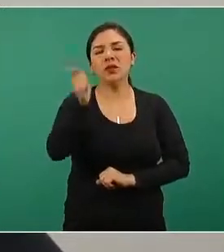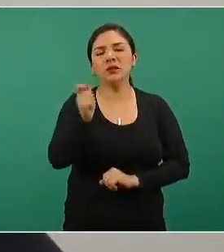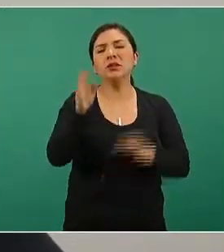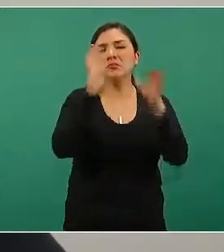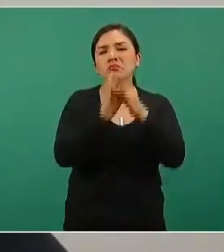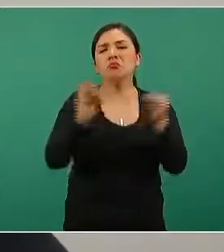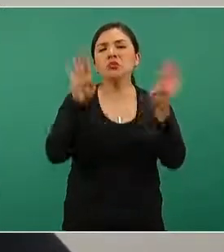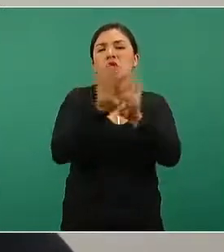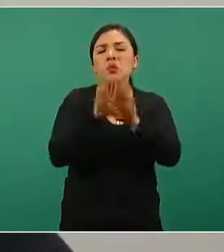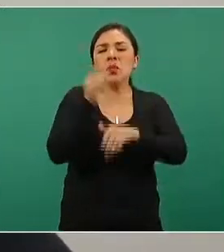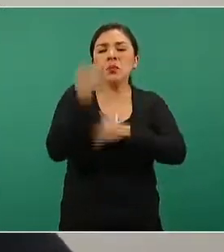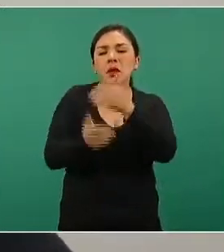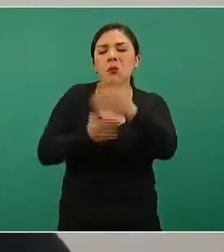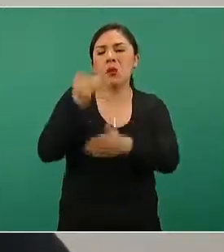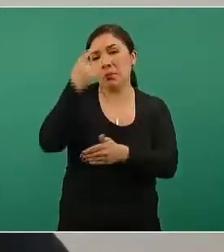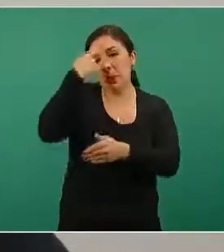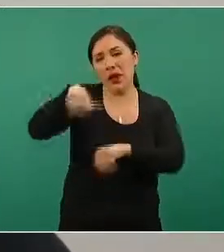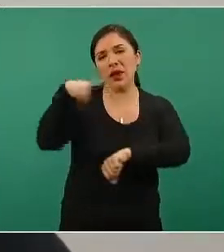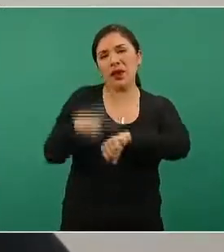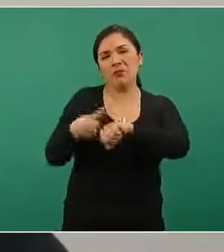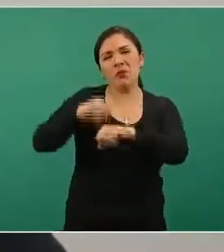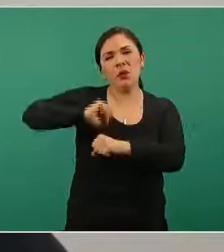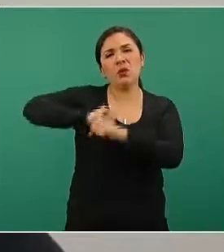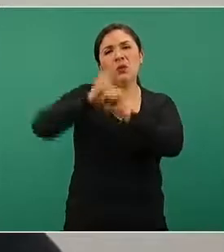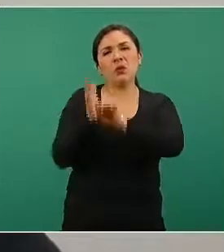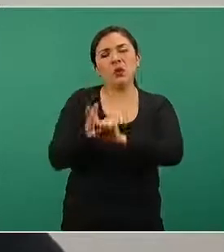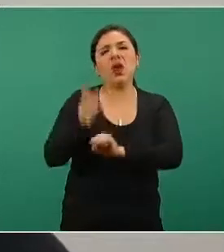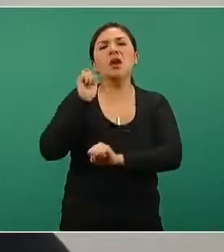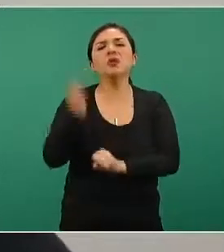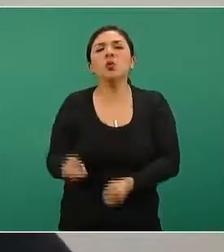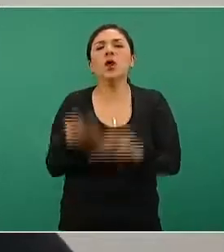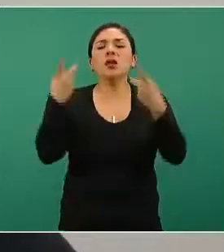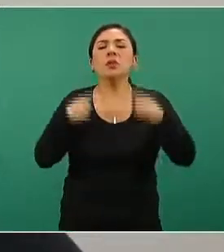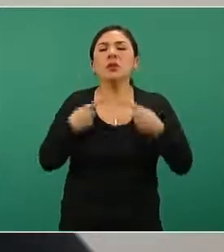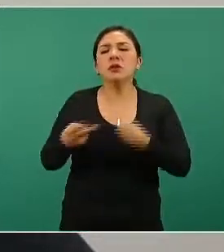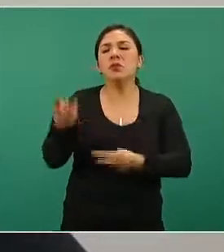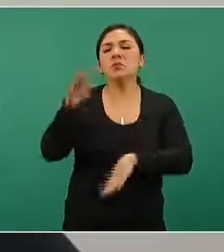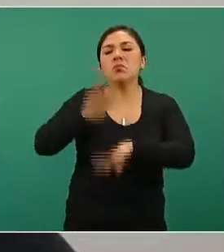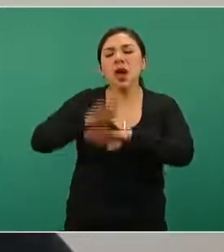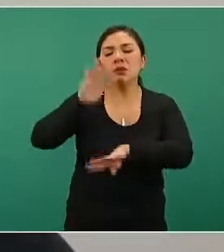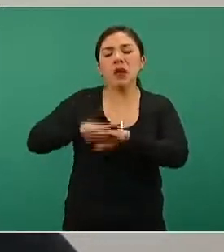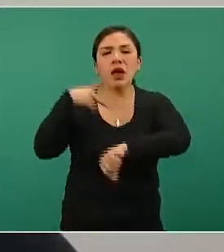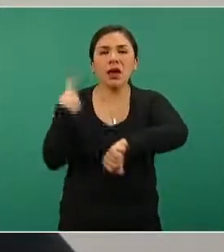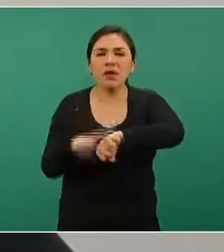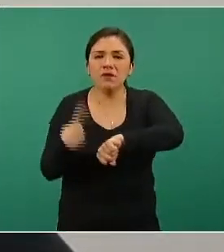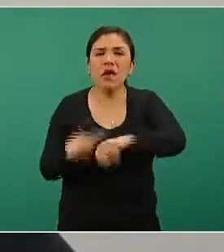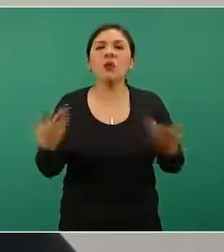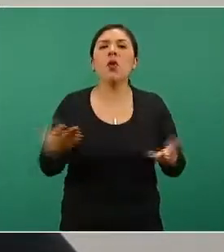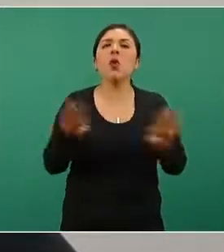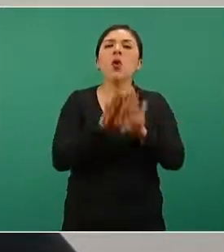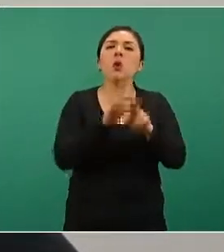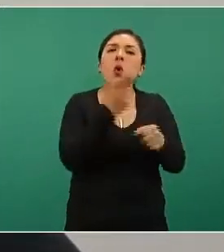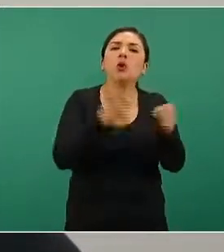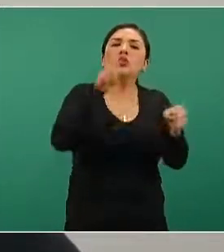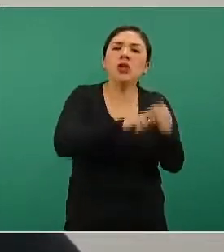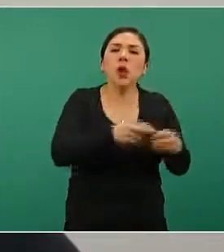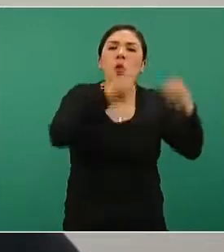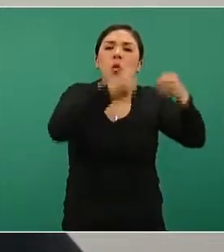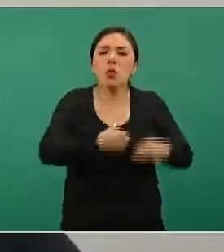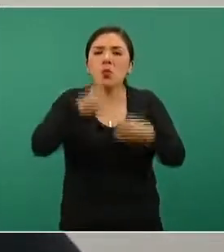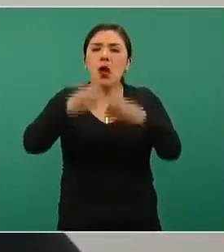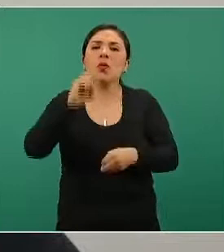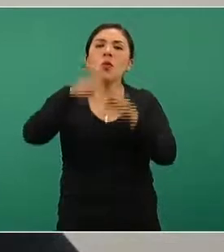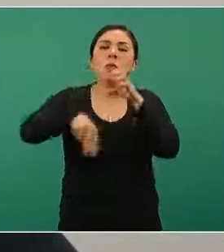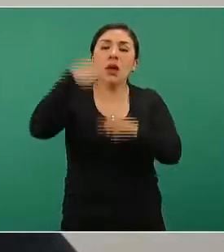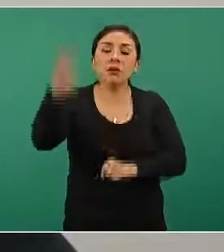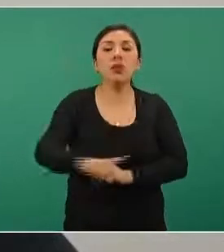del comportamiento epidémico, tanto de la carga de enfermedad como el comportamiento de la ocupación hospitalaria, y